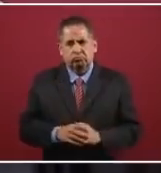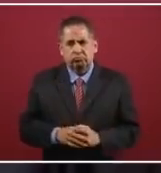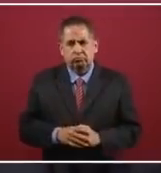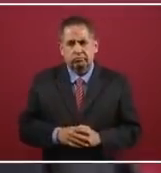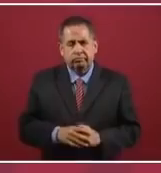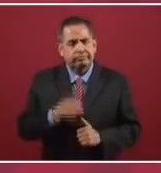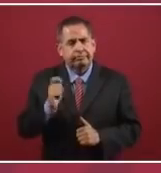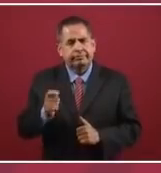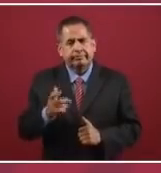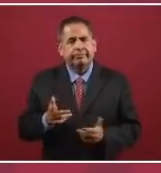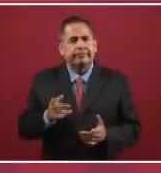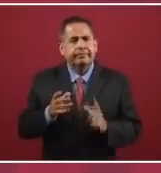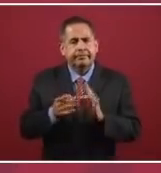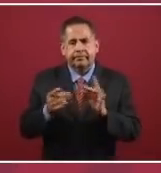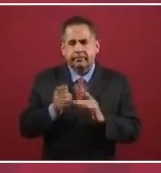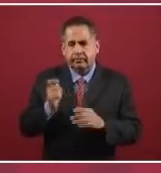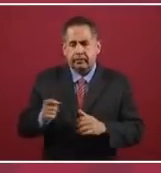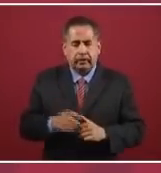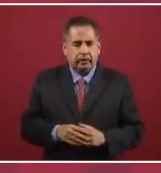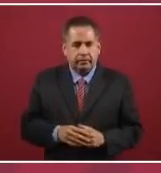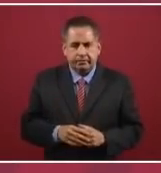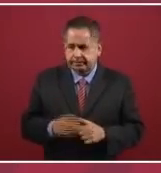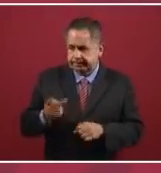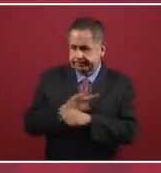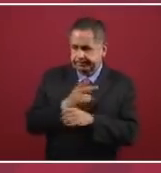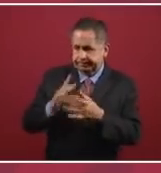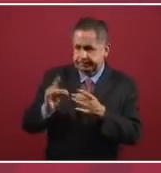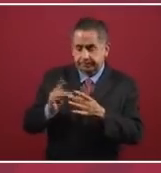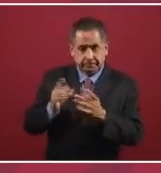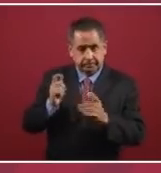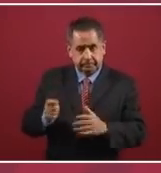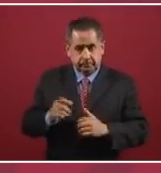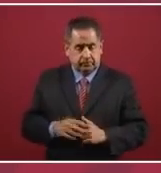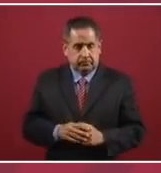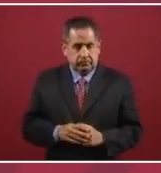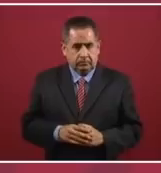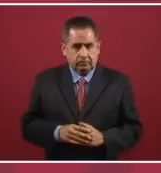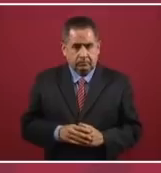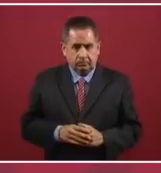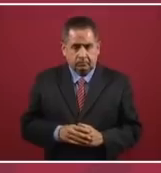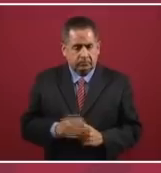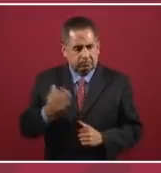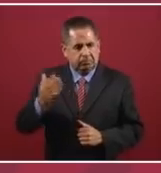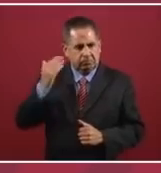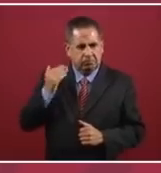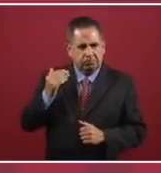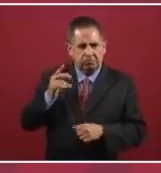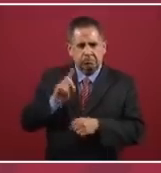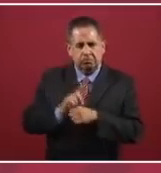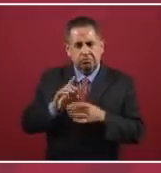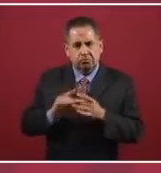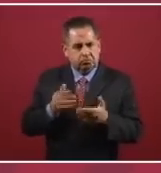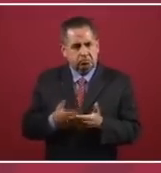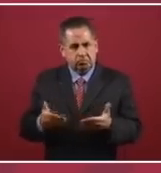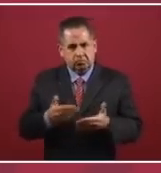lo que está pasando. El otro día, y